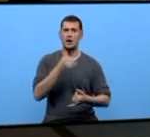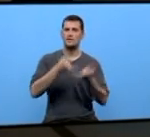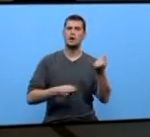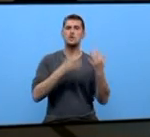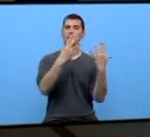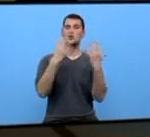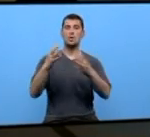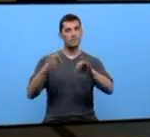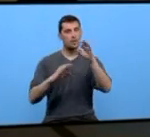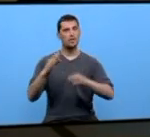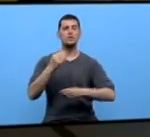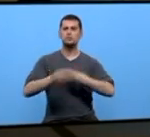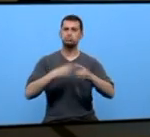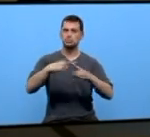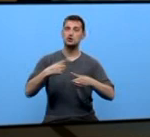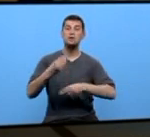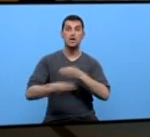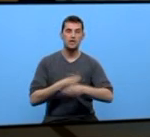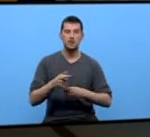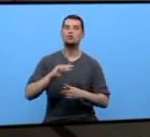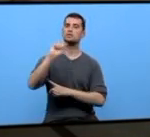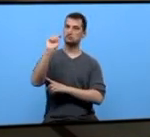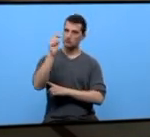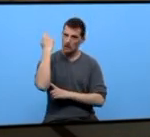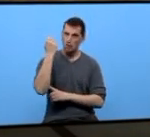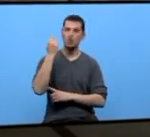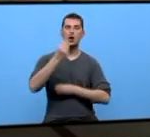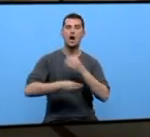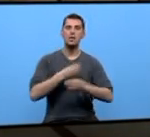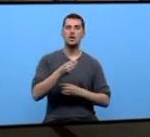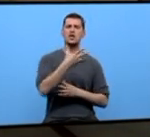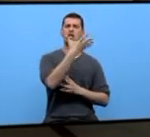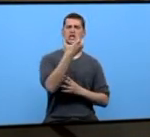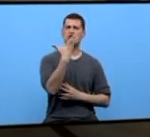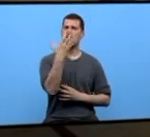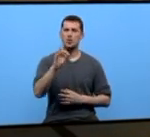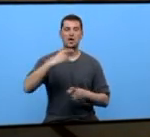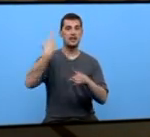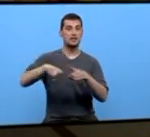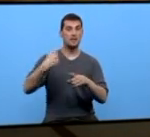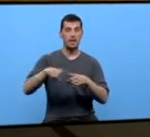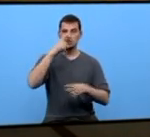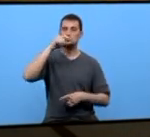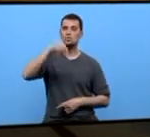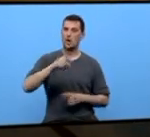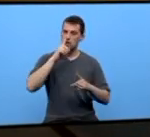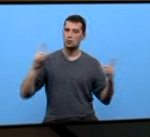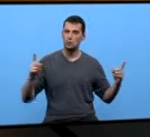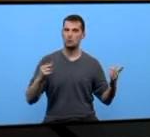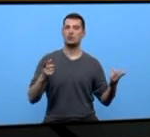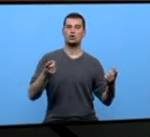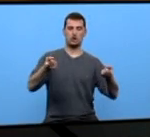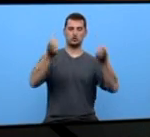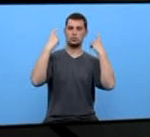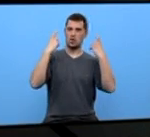do 99% e superou o seu récord coa realización de 550 actividades o ano que proporcionan aos